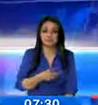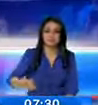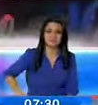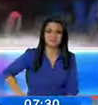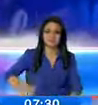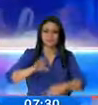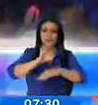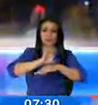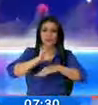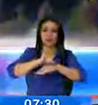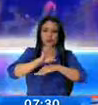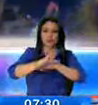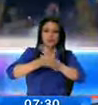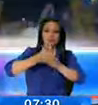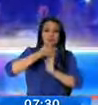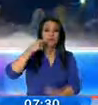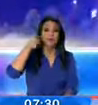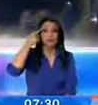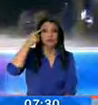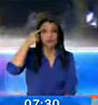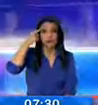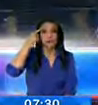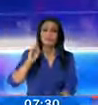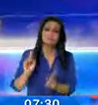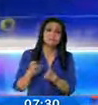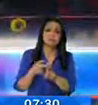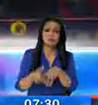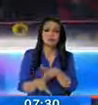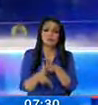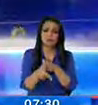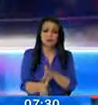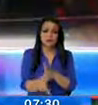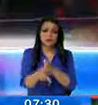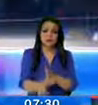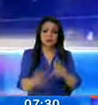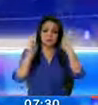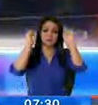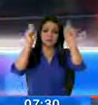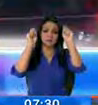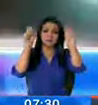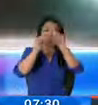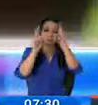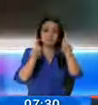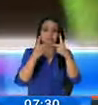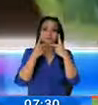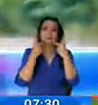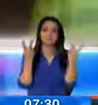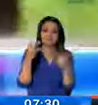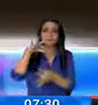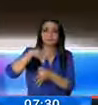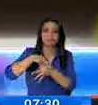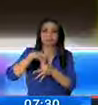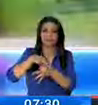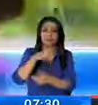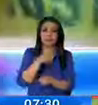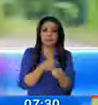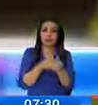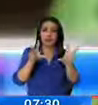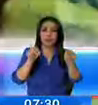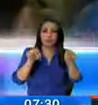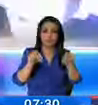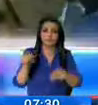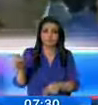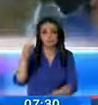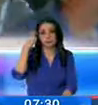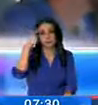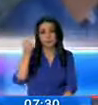Rafael Correa, realizó su primera caravana por el no en la consulta y referéndum propuestos por el actual gobierno.